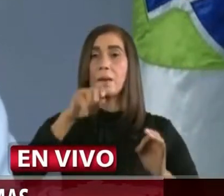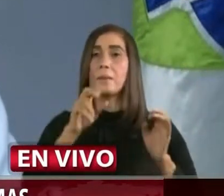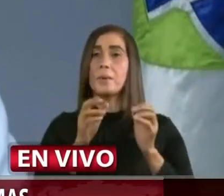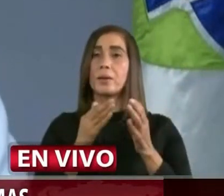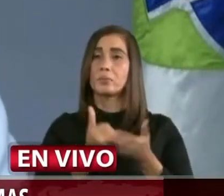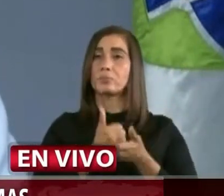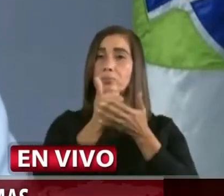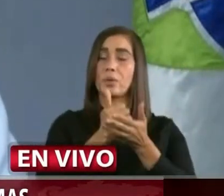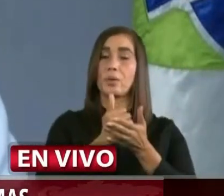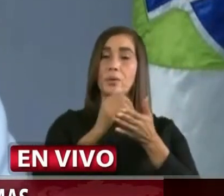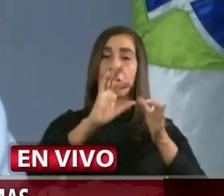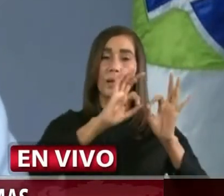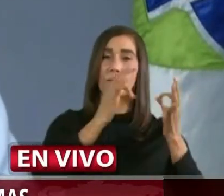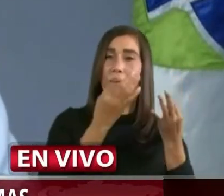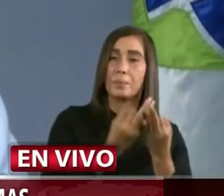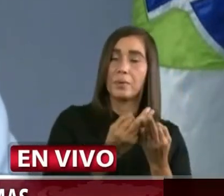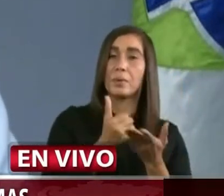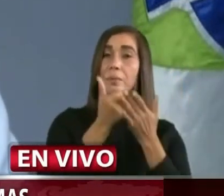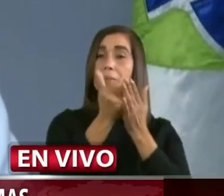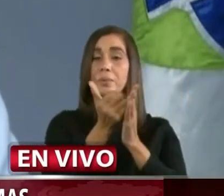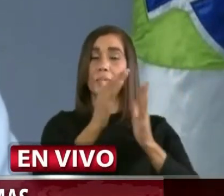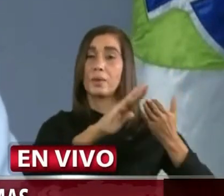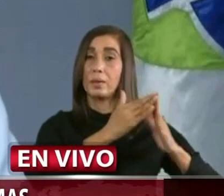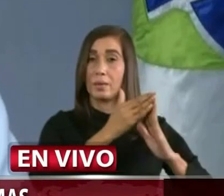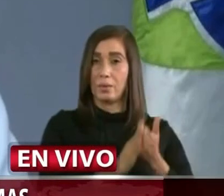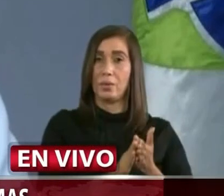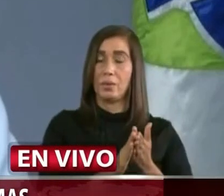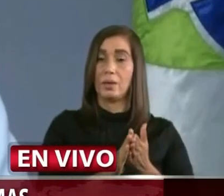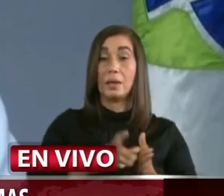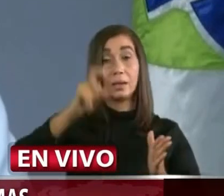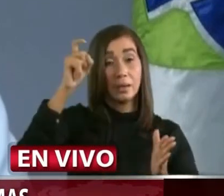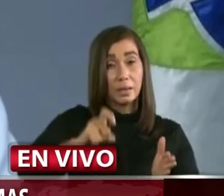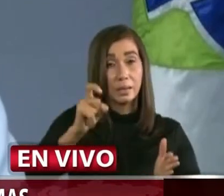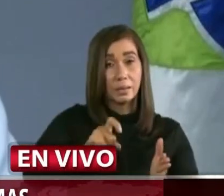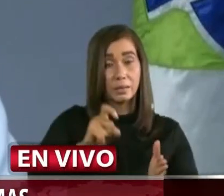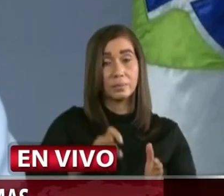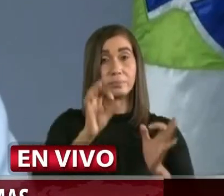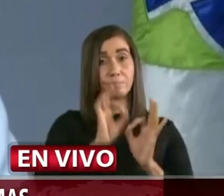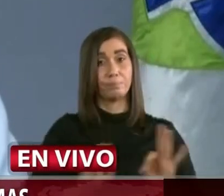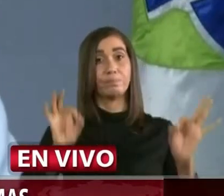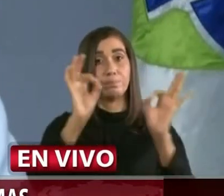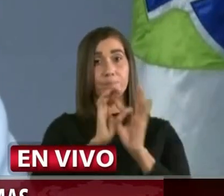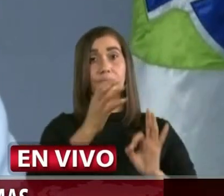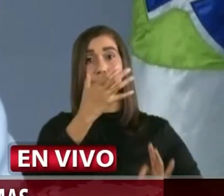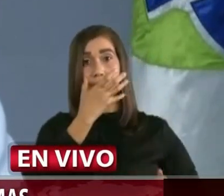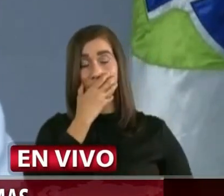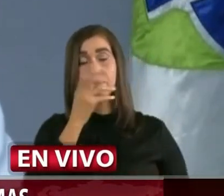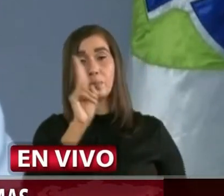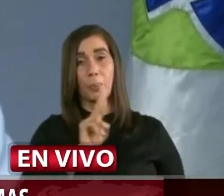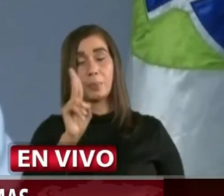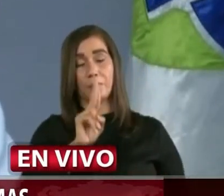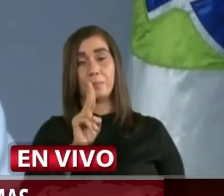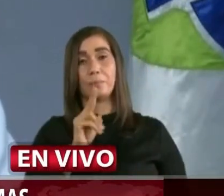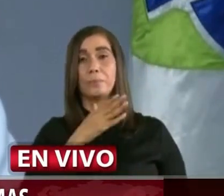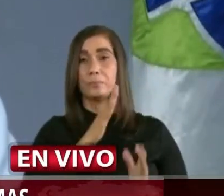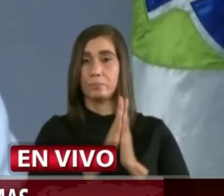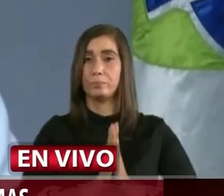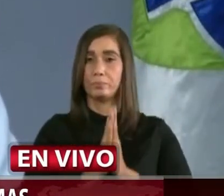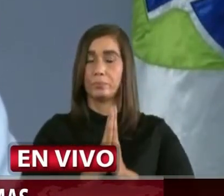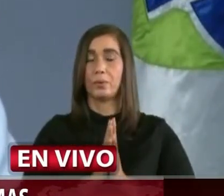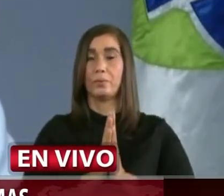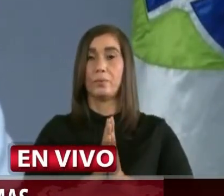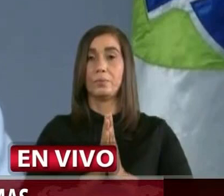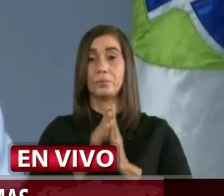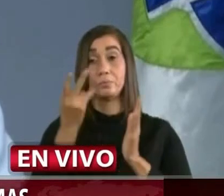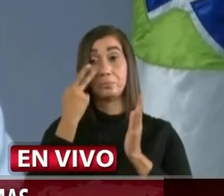y familias a mantener el uso constante de la mascarilla, sobre todo cuando estamos en grupos